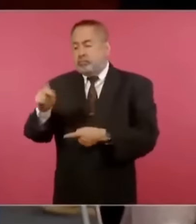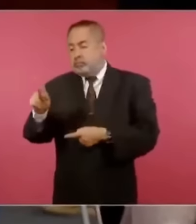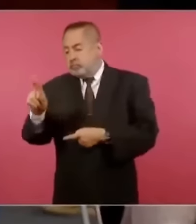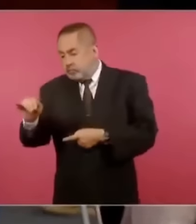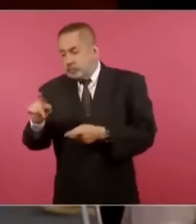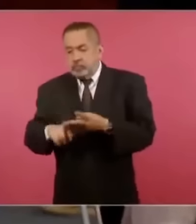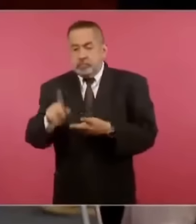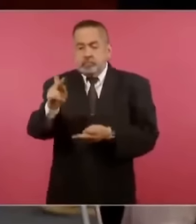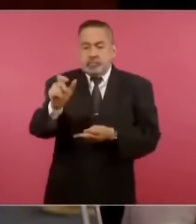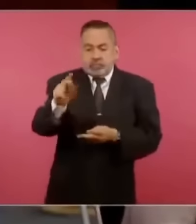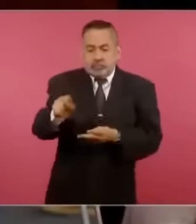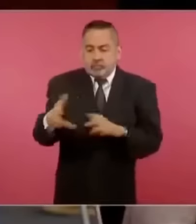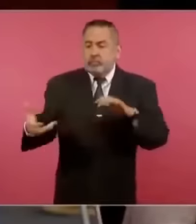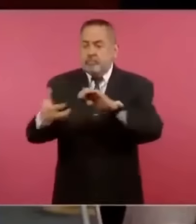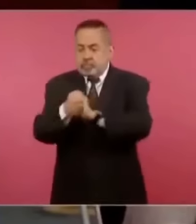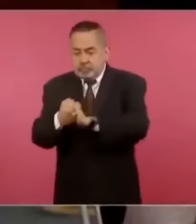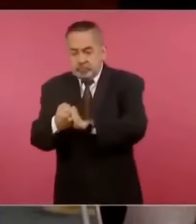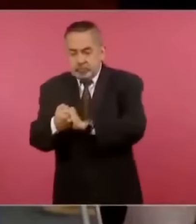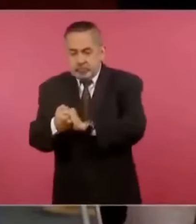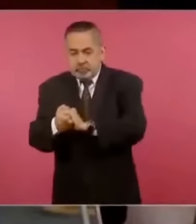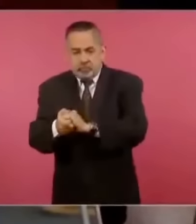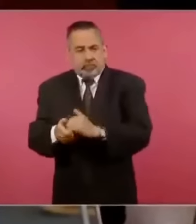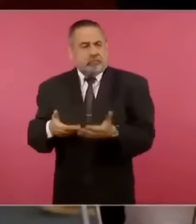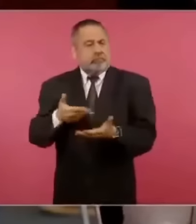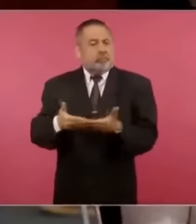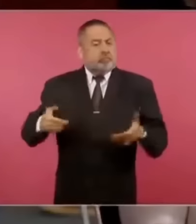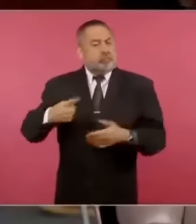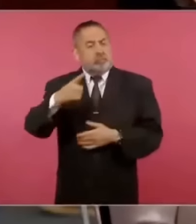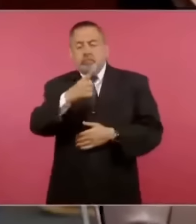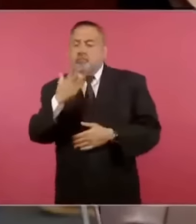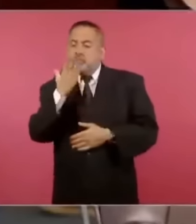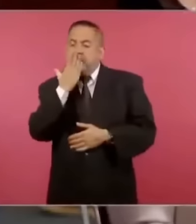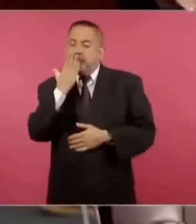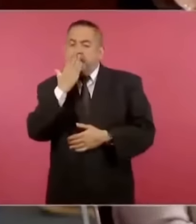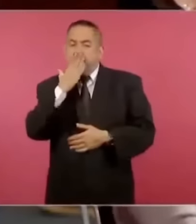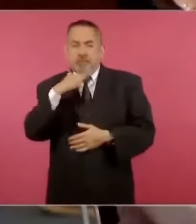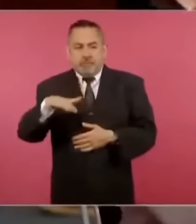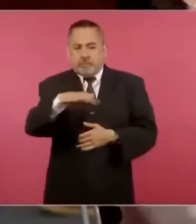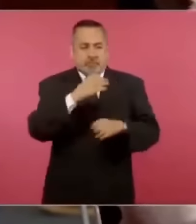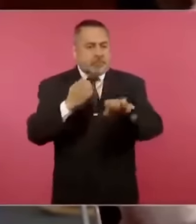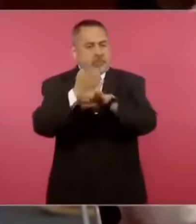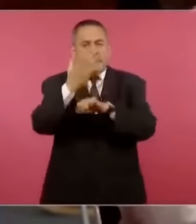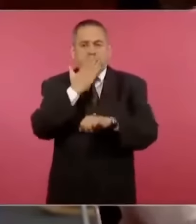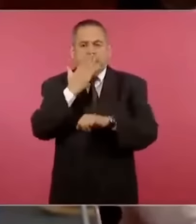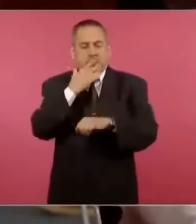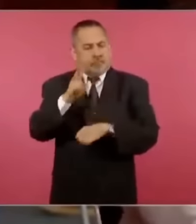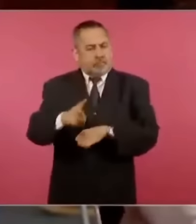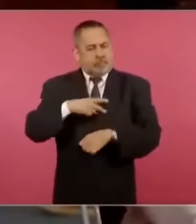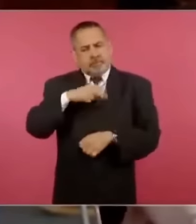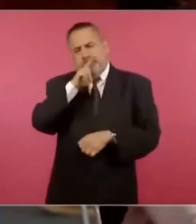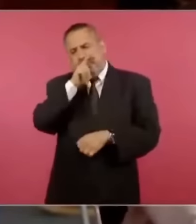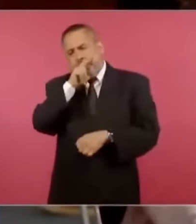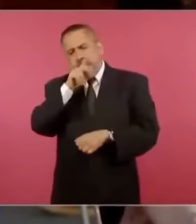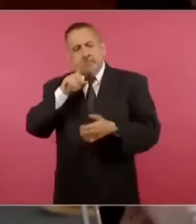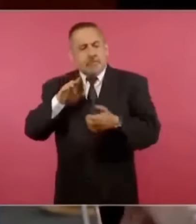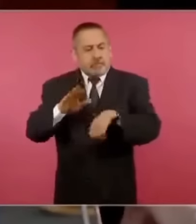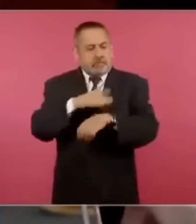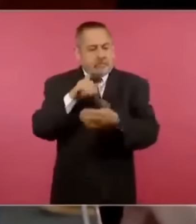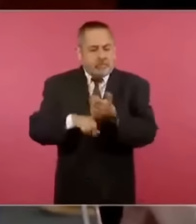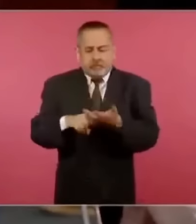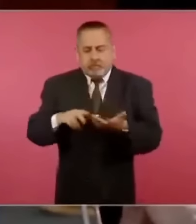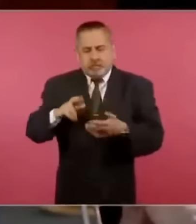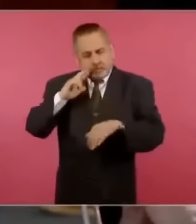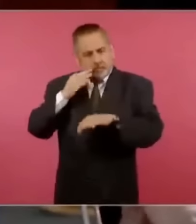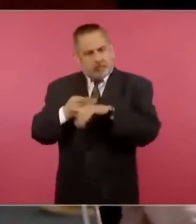PAN. Pero en el caso de Sonora, que es por eso yo le pregunto, y hay preocupación en Sonora por la responsabilidad